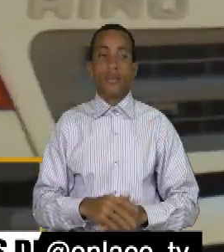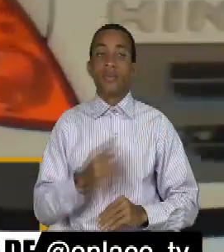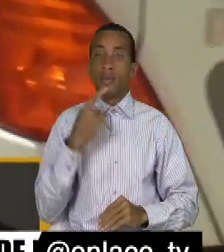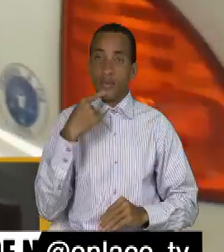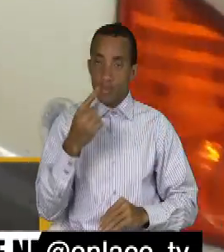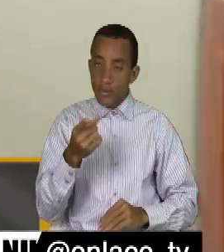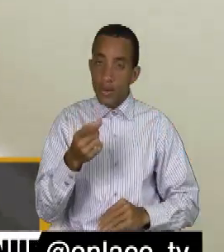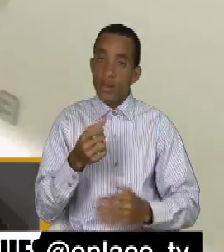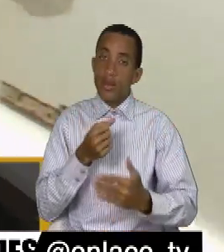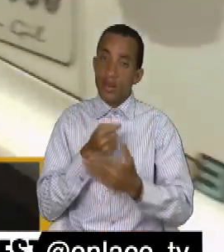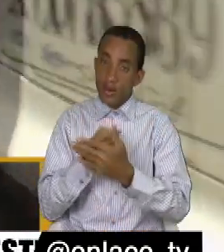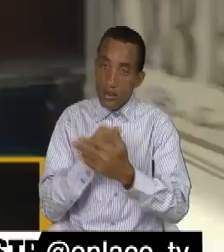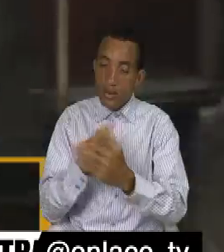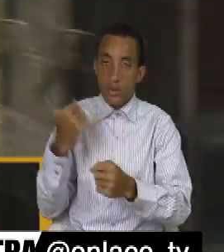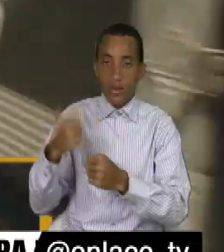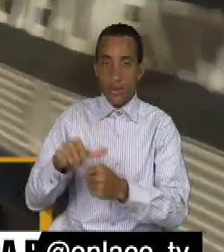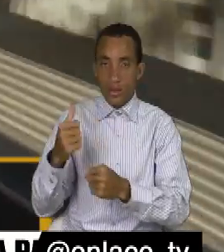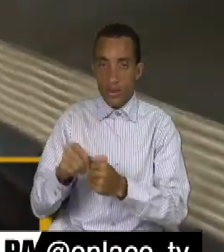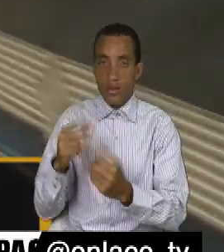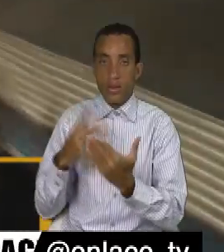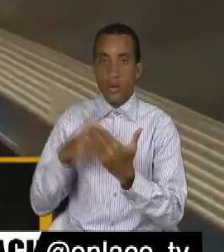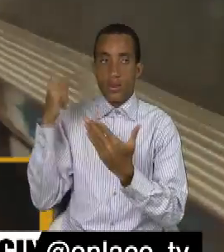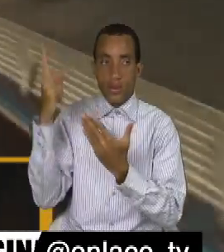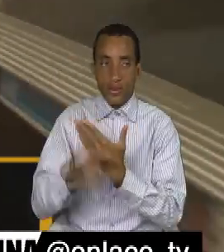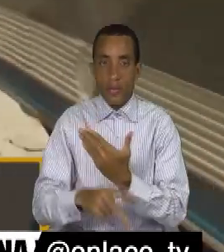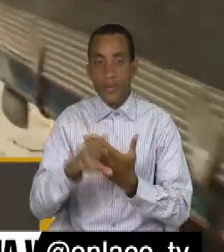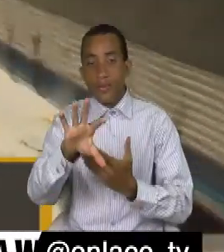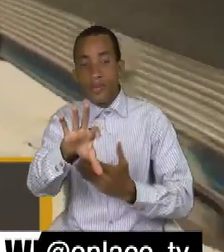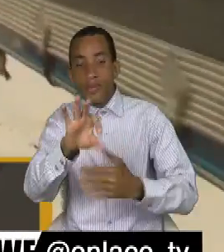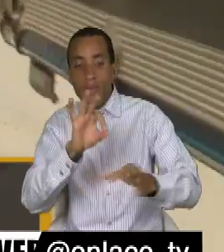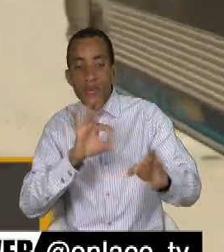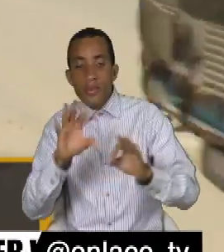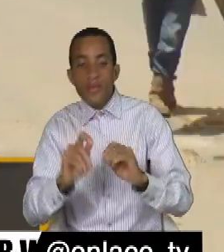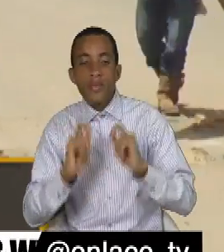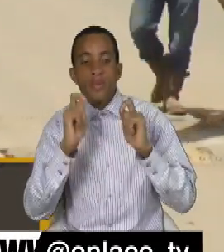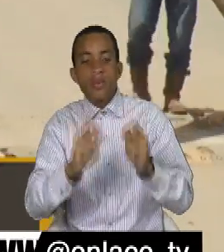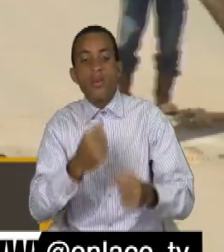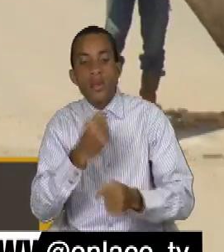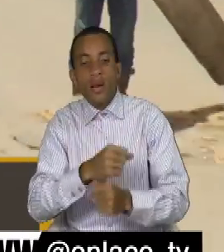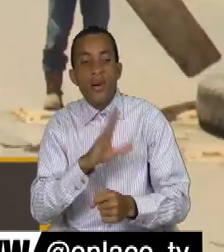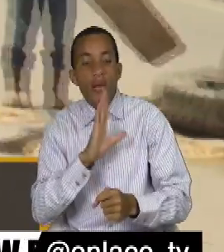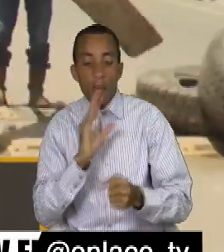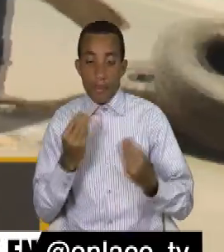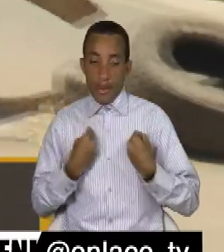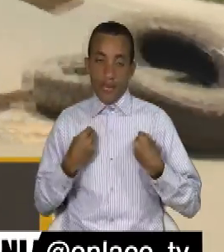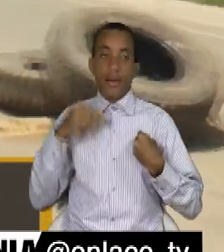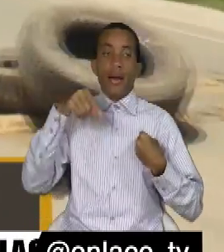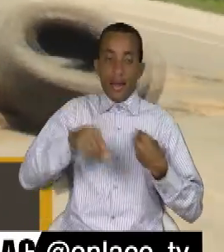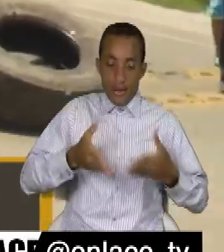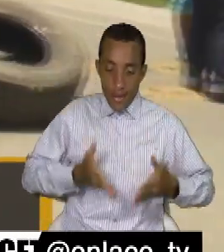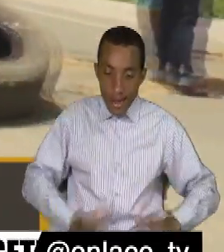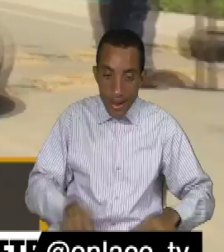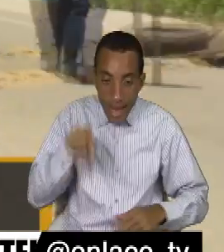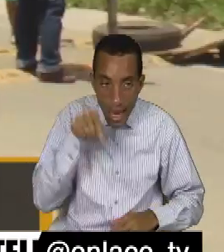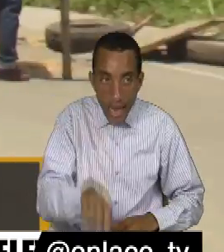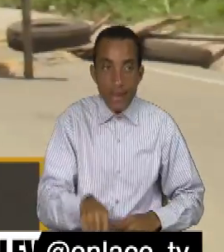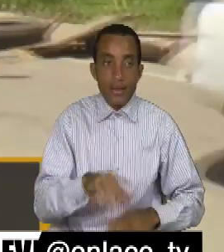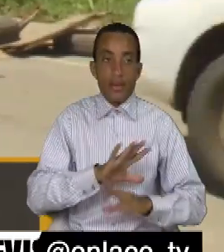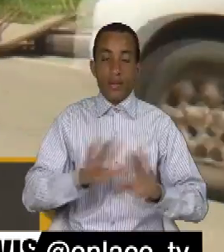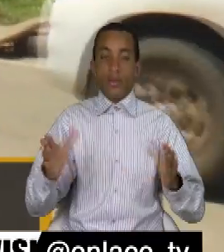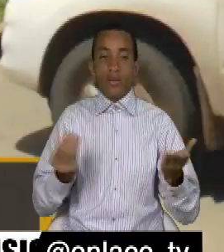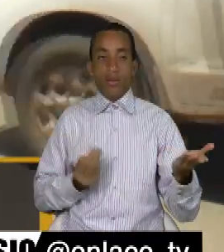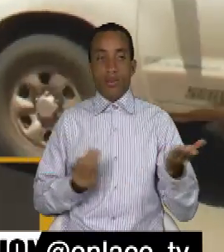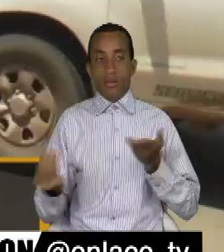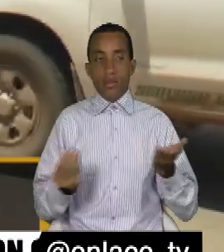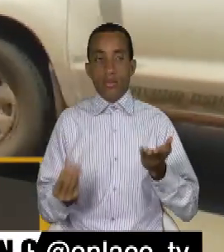Ecopetrol, al proyecto de la Sila Infantas, la contratación de la mano de obra de este lugar, como también la contratación de servicios.